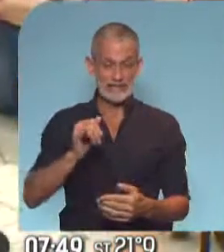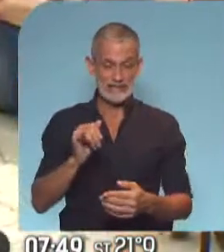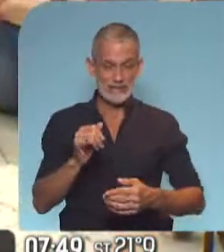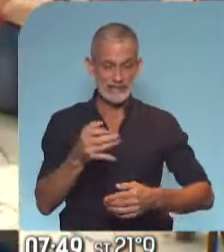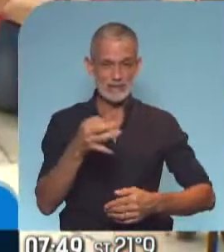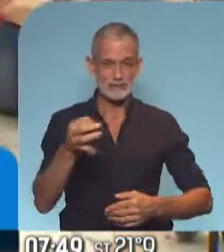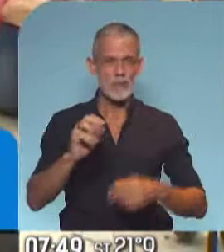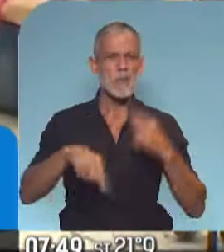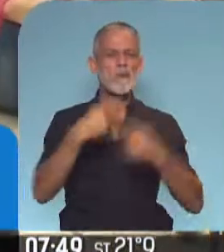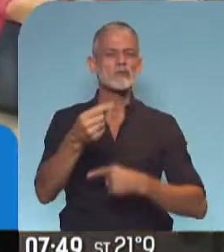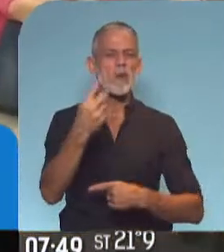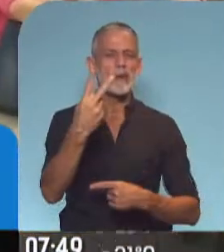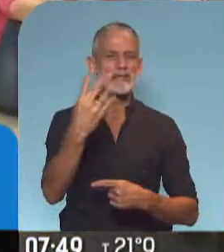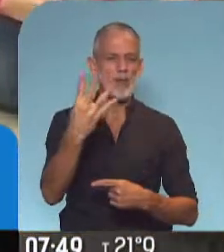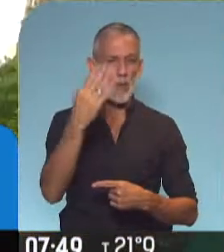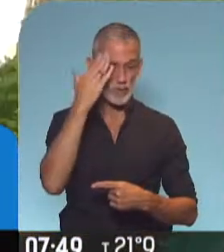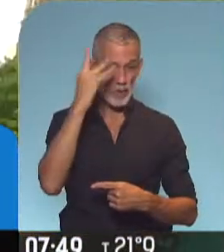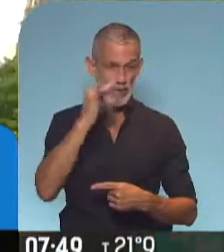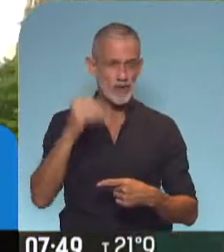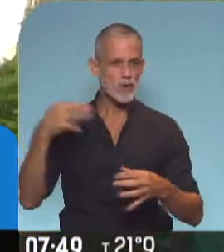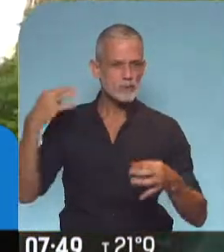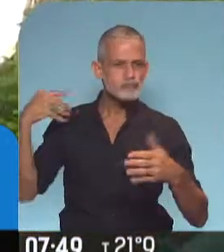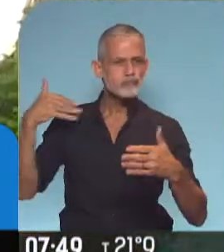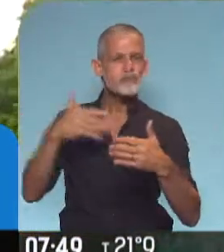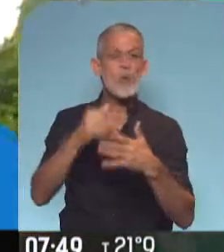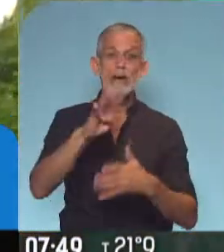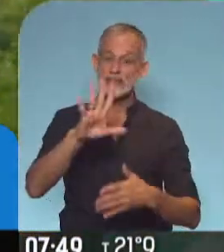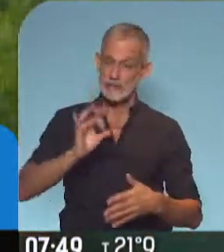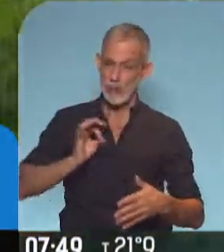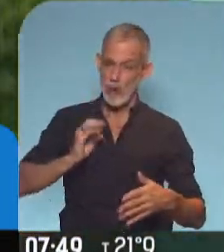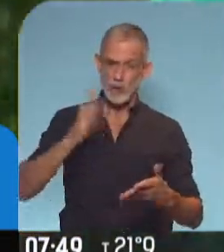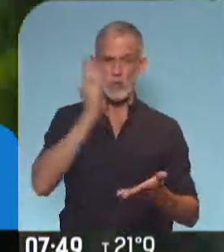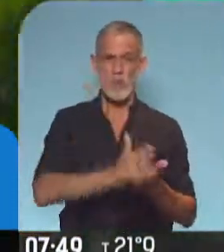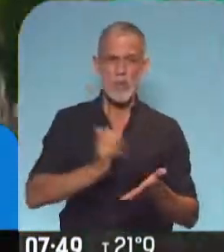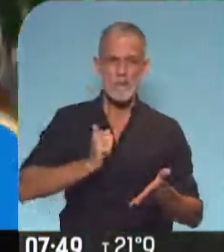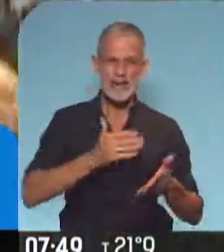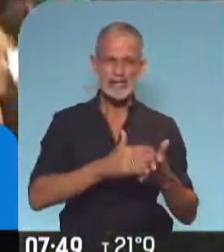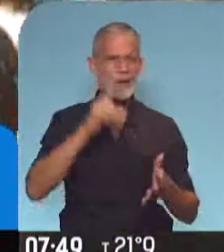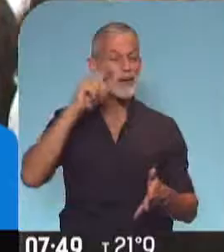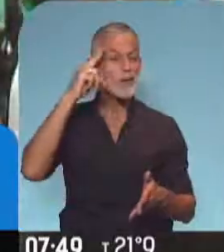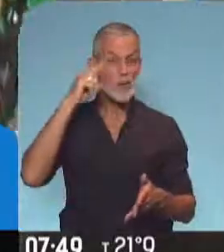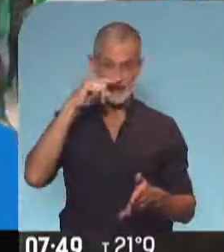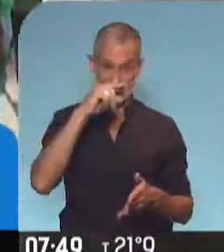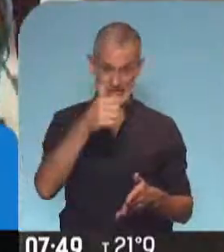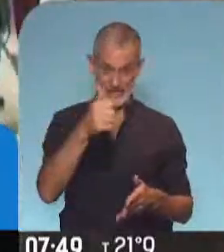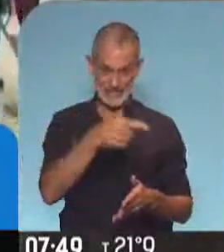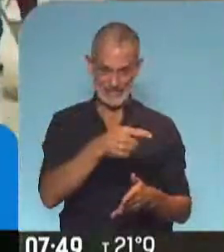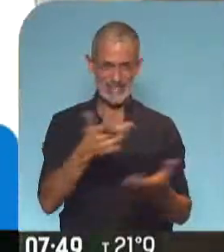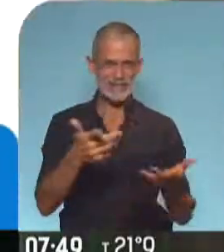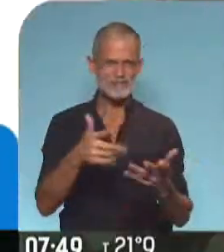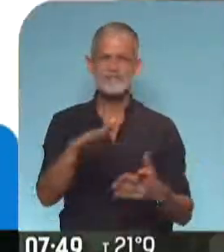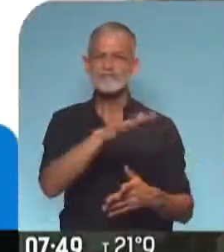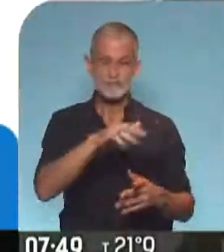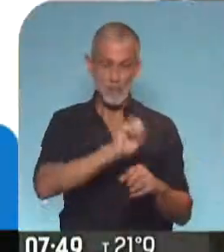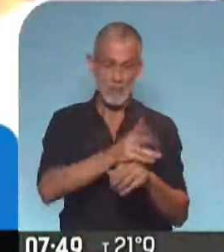Alejandro, el próximo 24 de marzo se cumplen 45 años del golpe de Estado de 1976. En el contexto